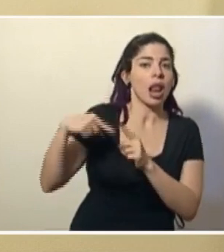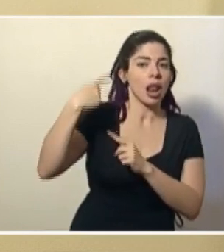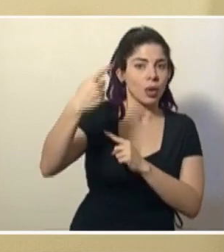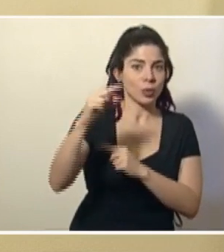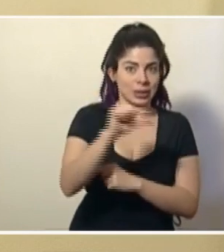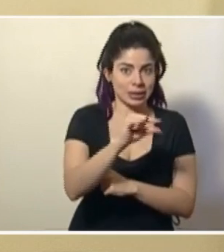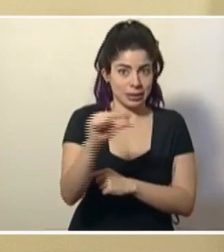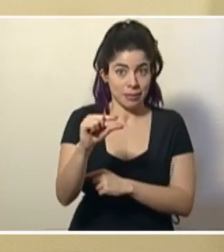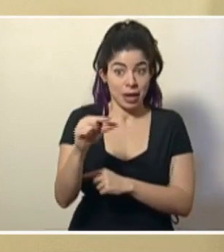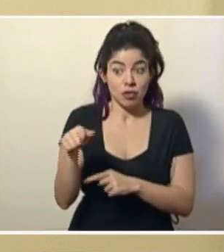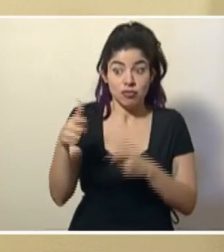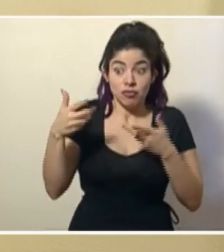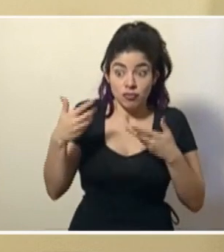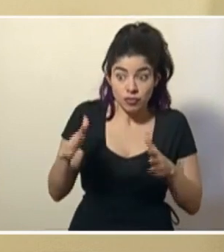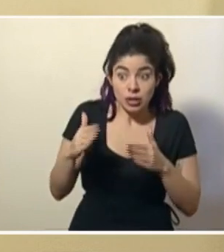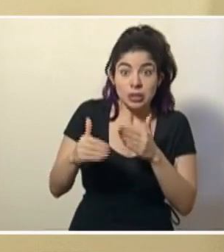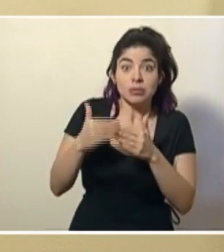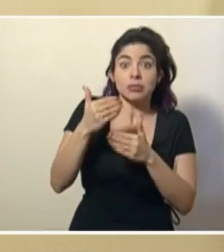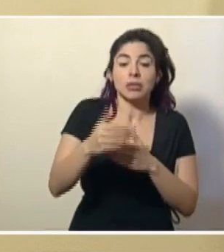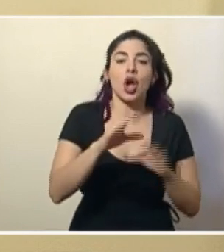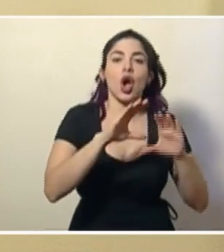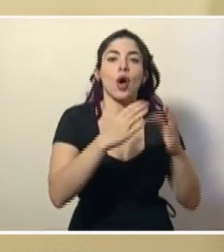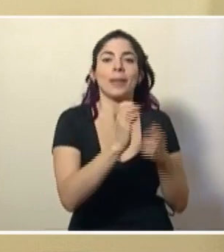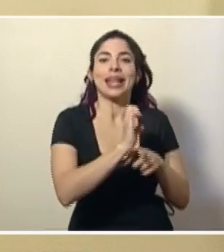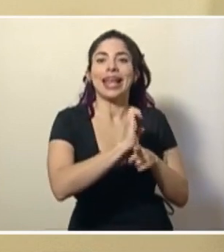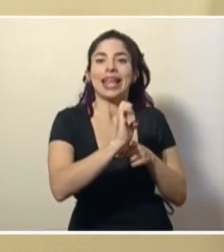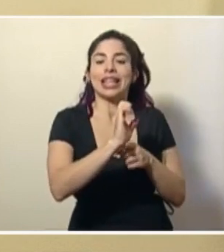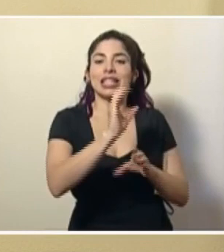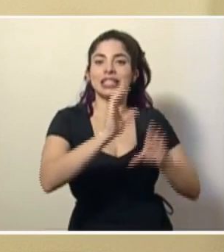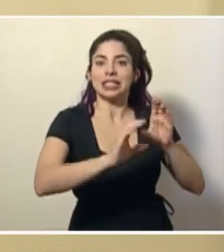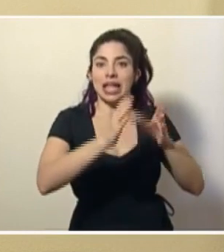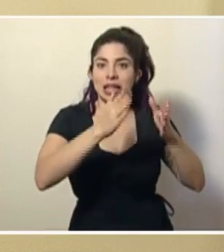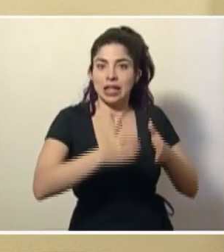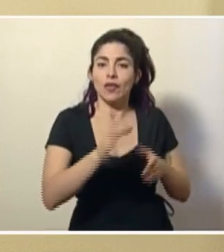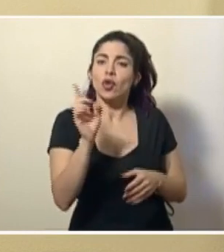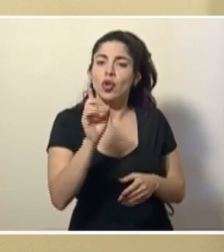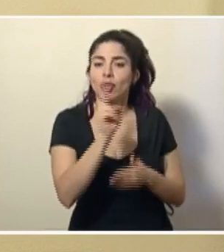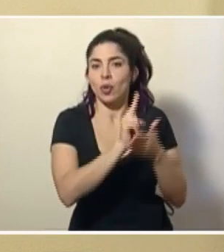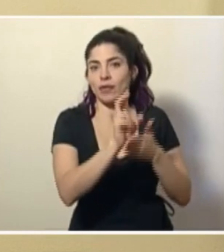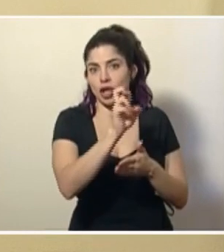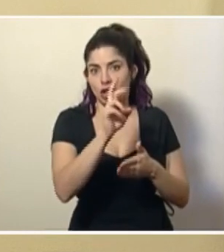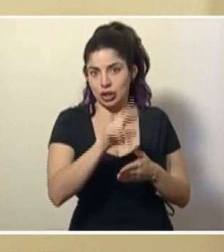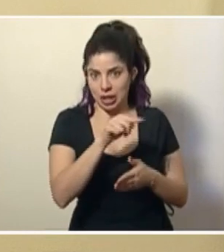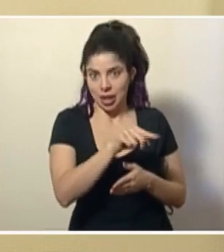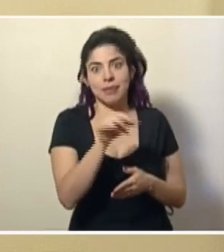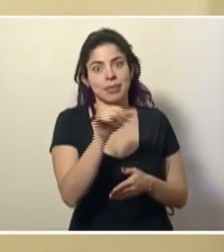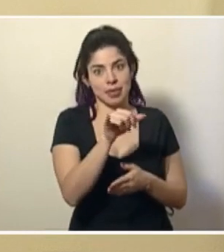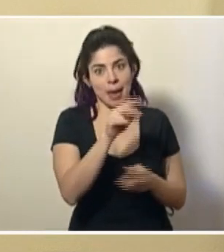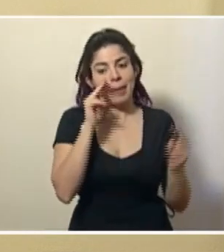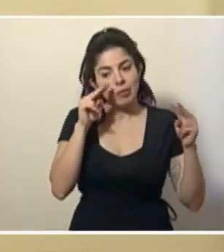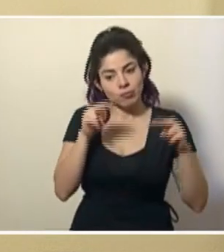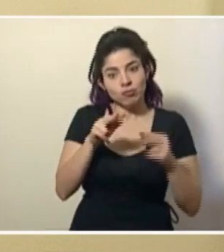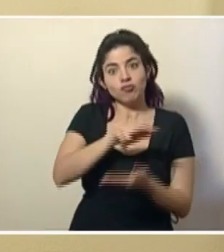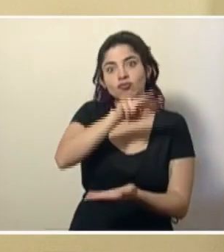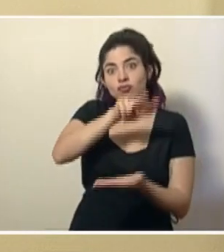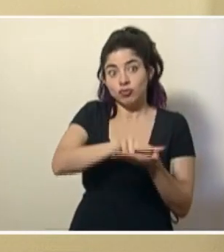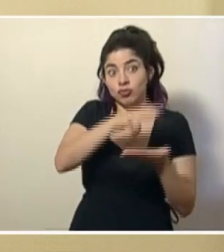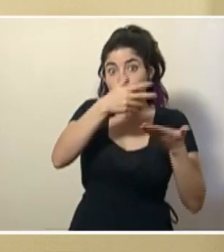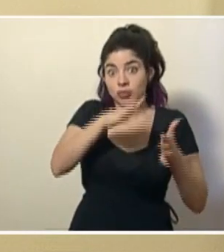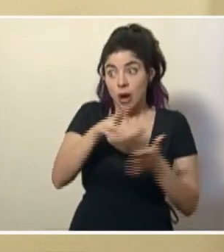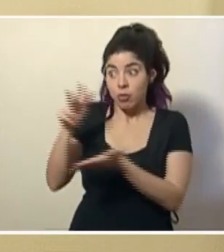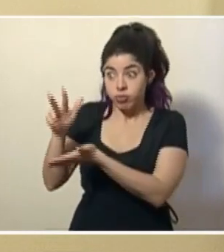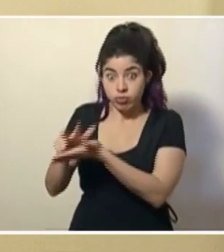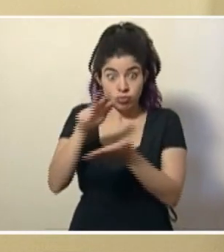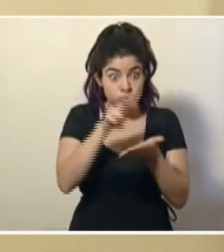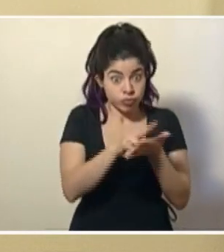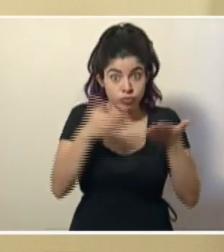después de eso es la aprobación por parte del Comité Ético Científico de la Universidad de Costa Rica, que también tiene que dar su aval, y luego